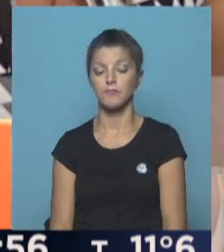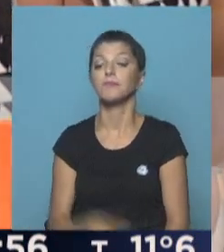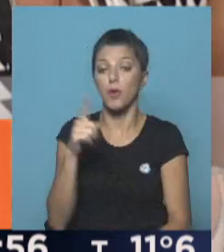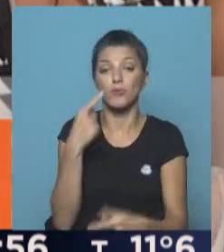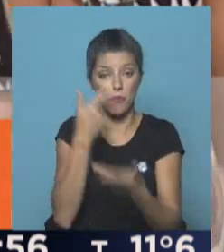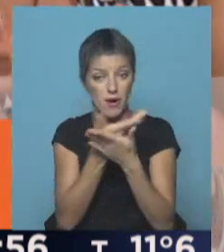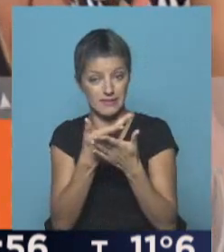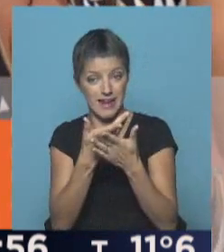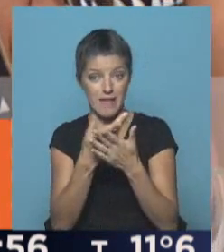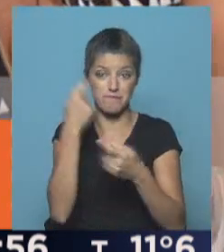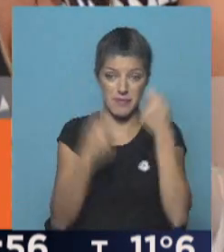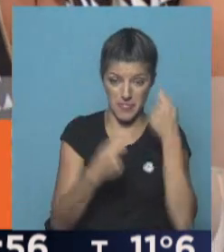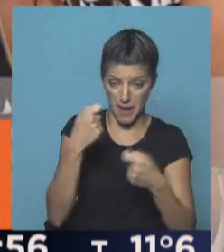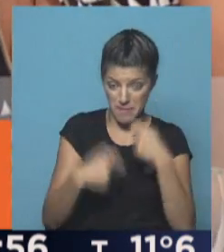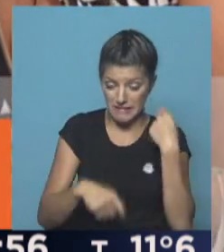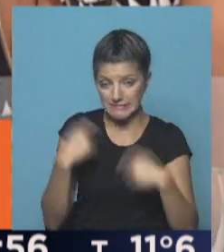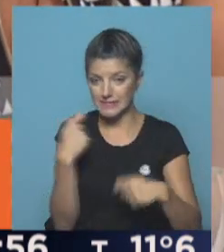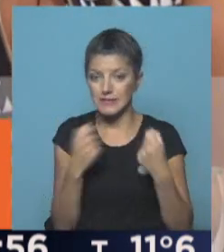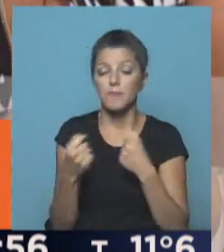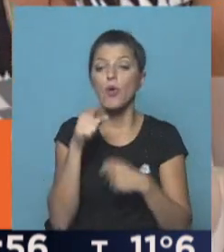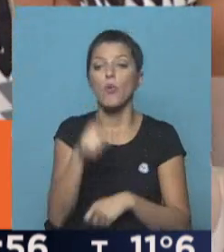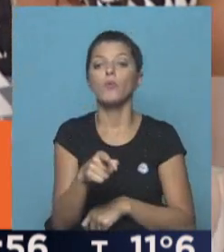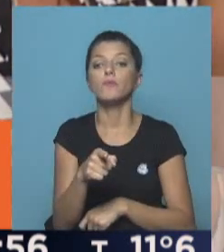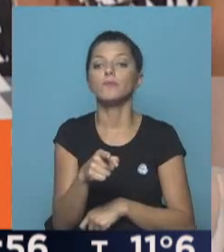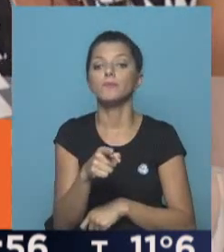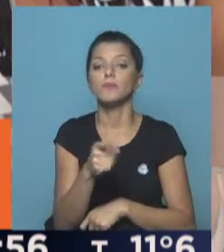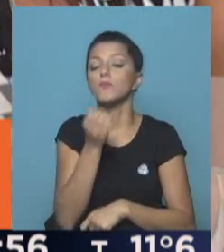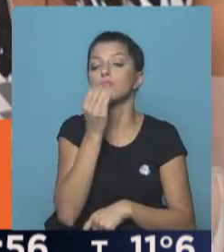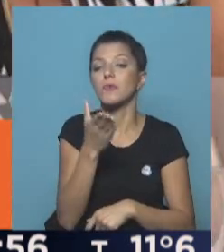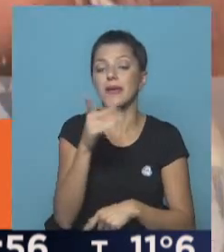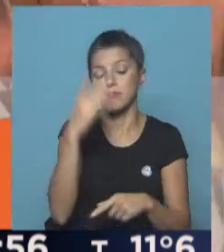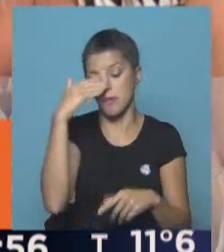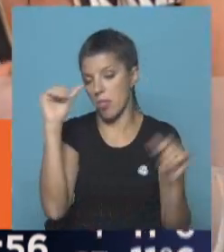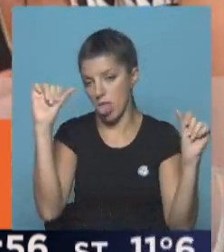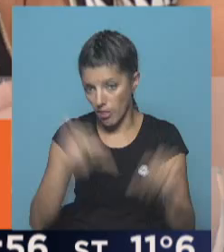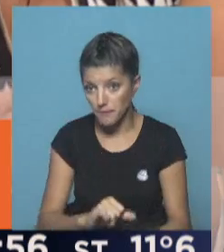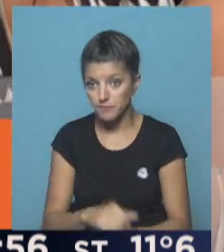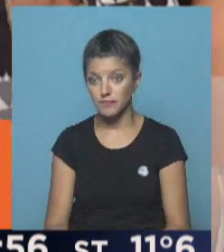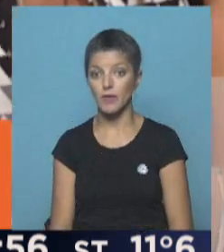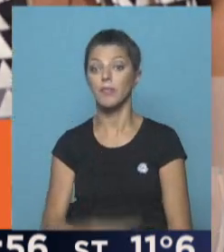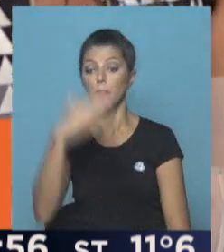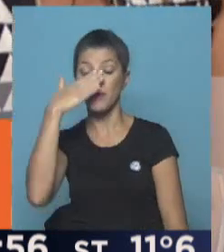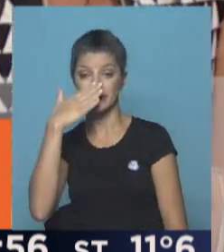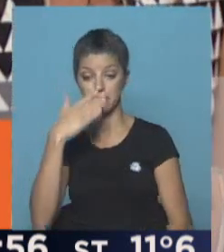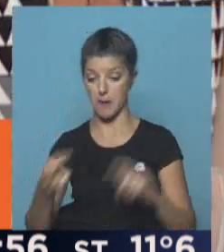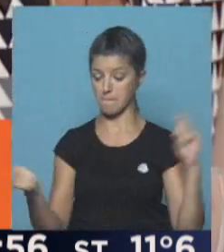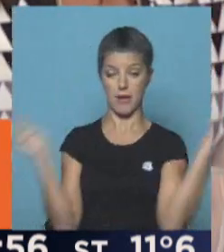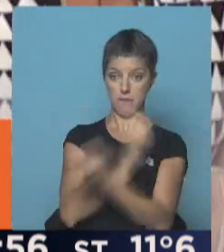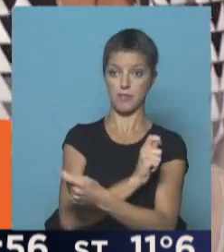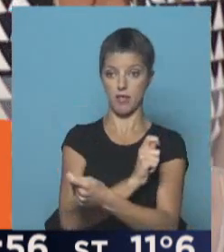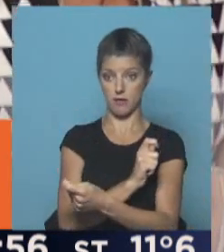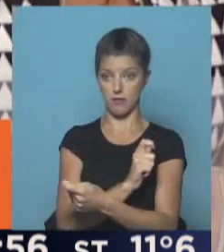más débil incluso con una historia de sinceramiento que no le termina funcionando se da vuelta y lo que hace es bueno